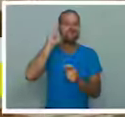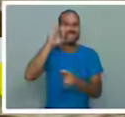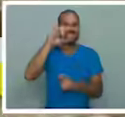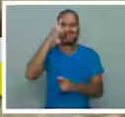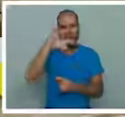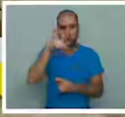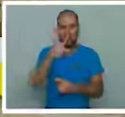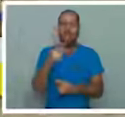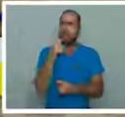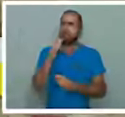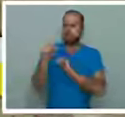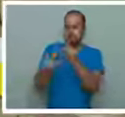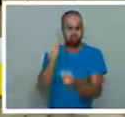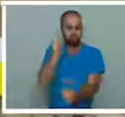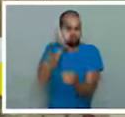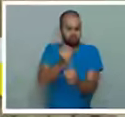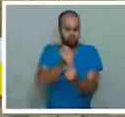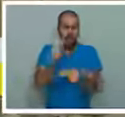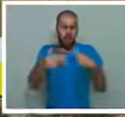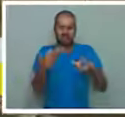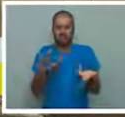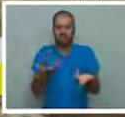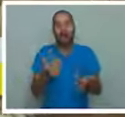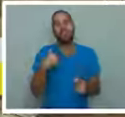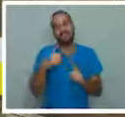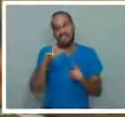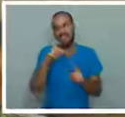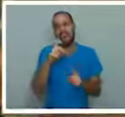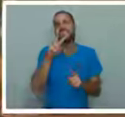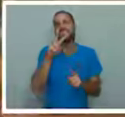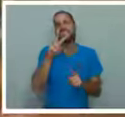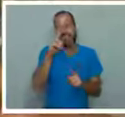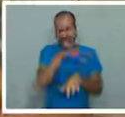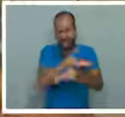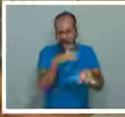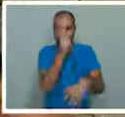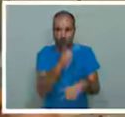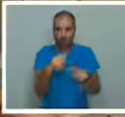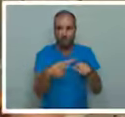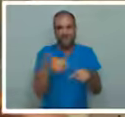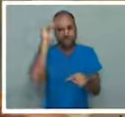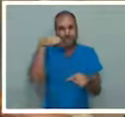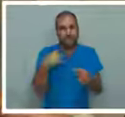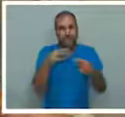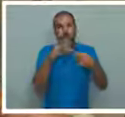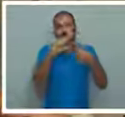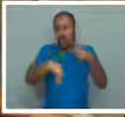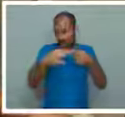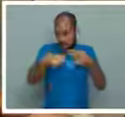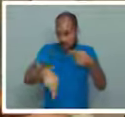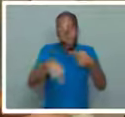aquí se extrae diariamente semen de diferentes especies como lino porcino caprino y ovino